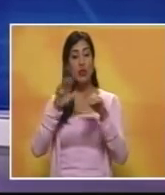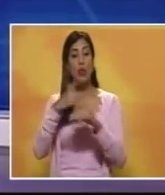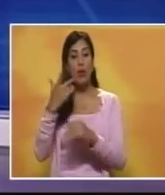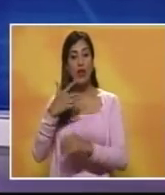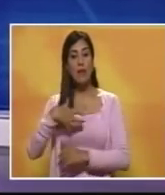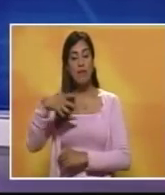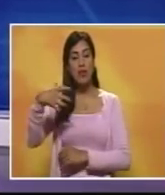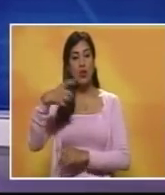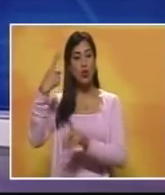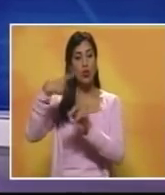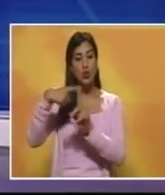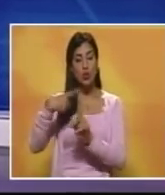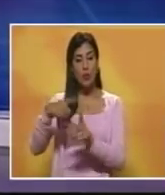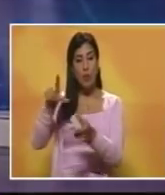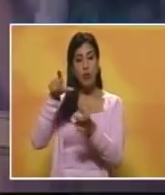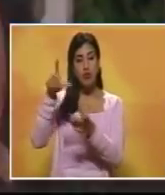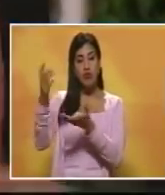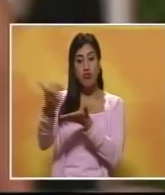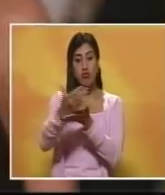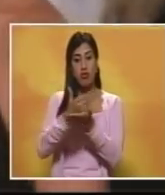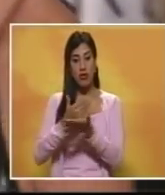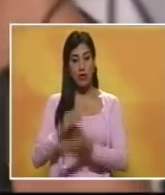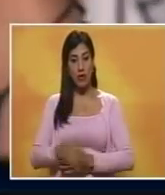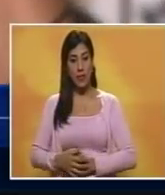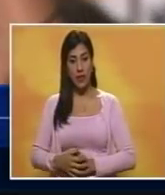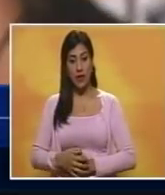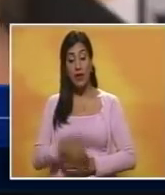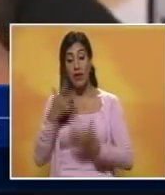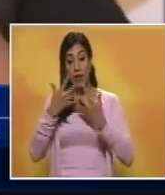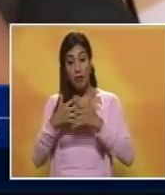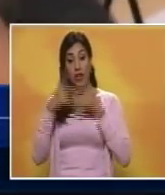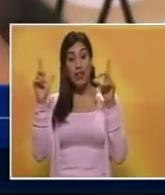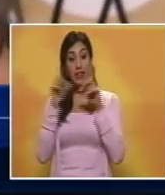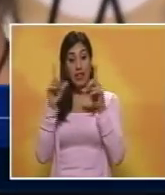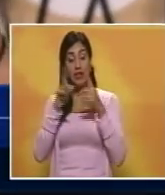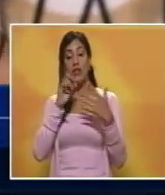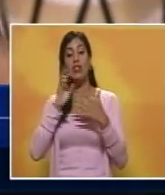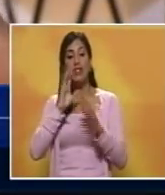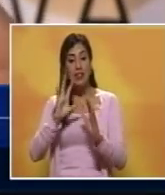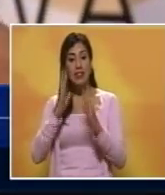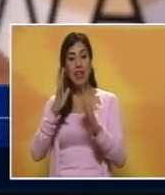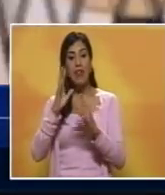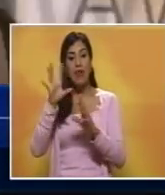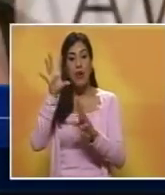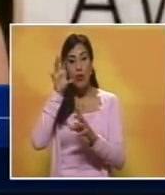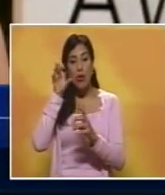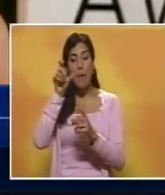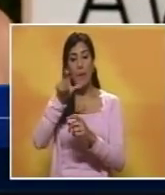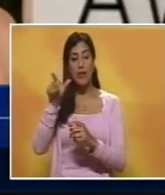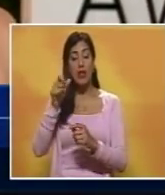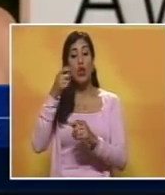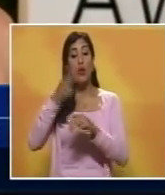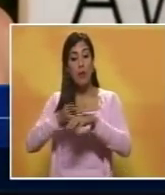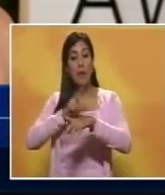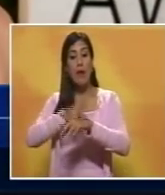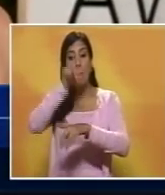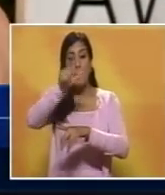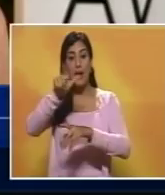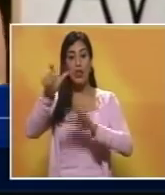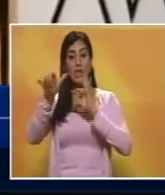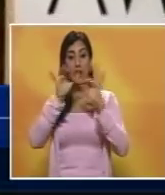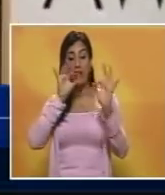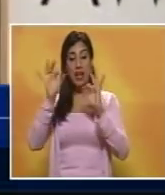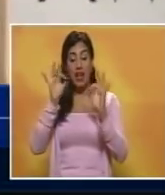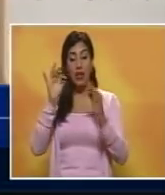la millonaria suma que cobrará. La industria de la televisión está recuperando su atractivo y cada vez son más los actores